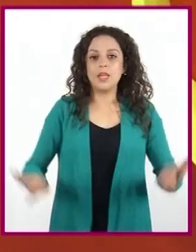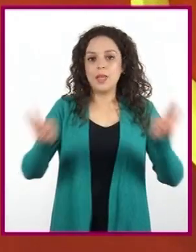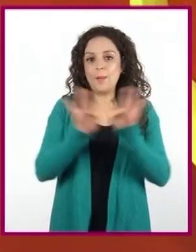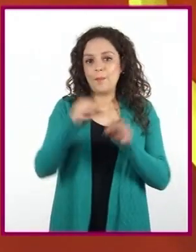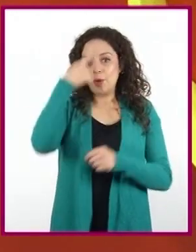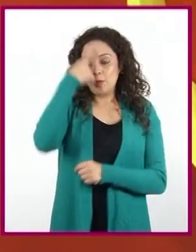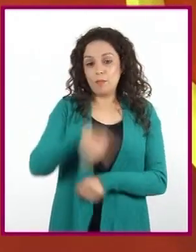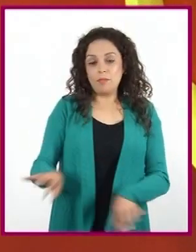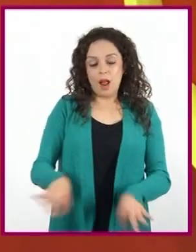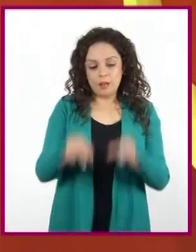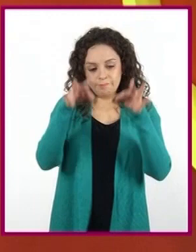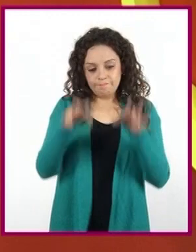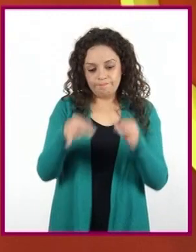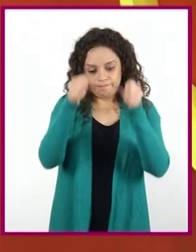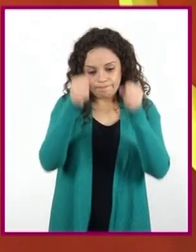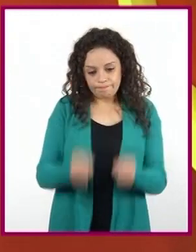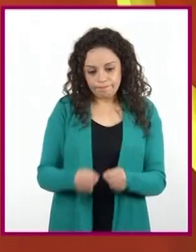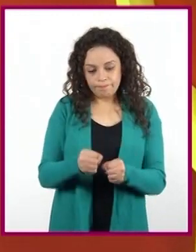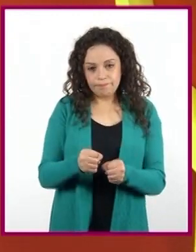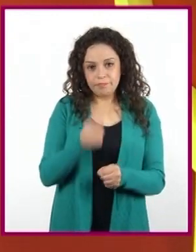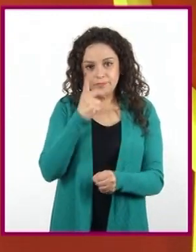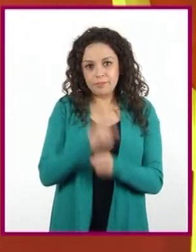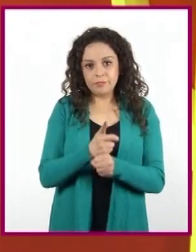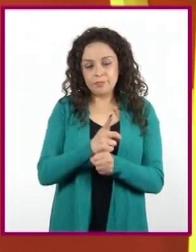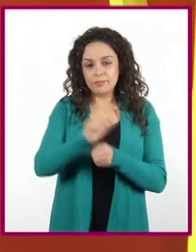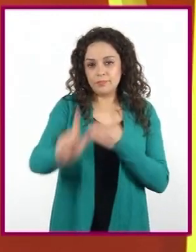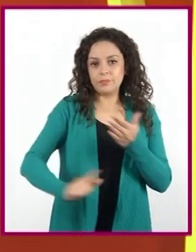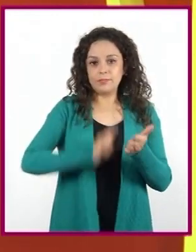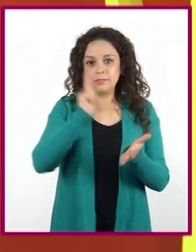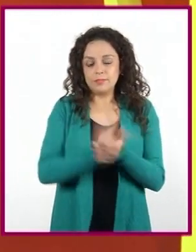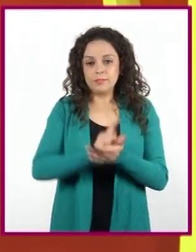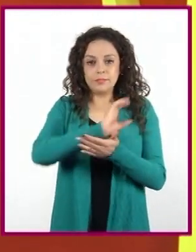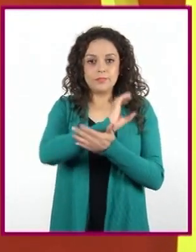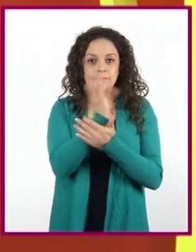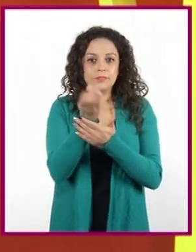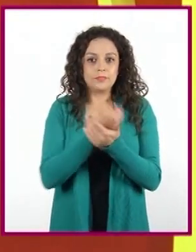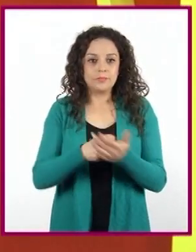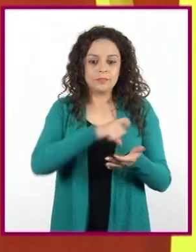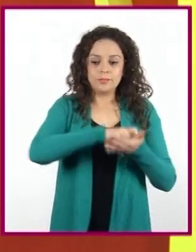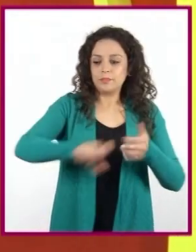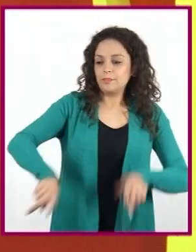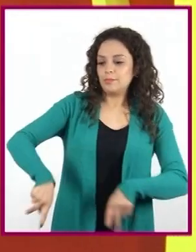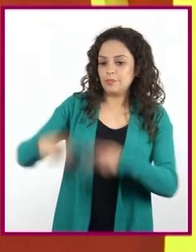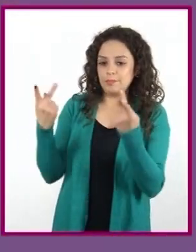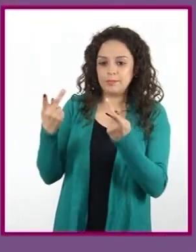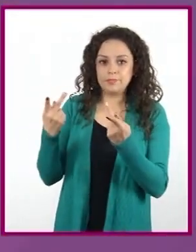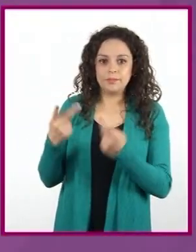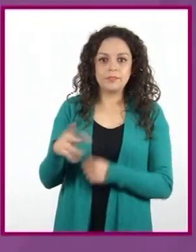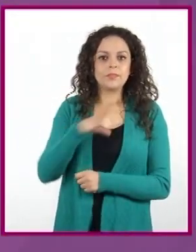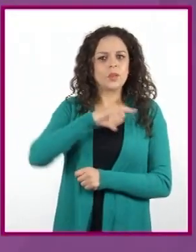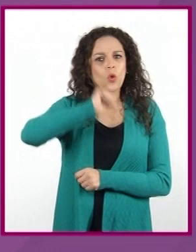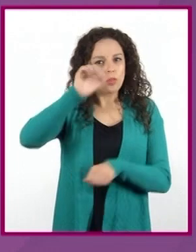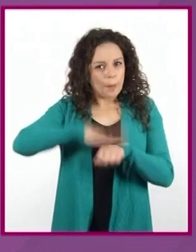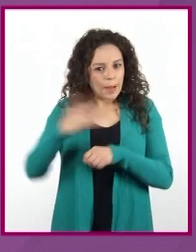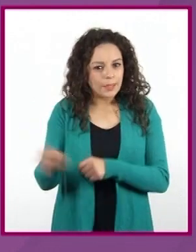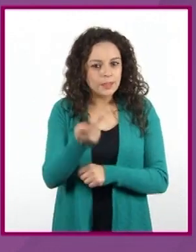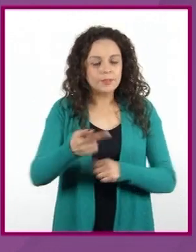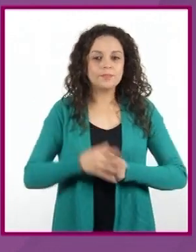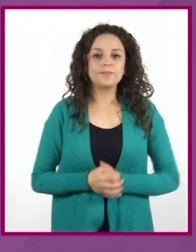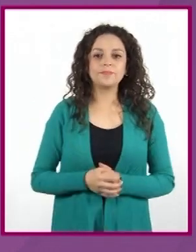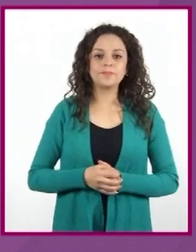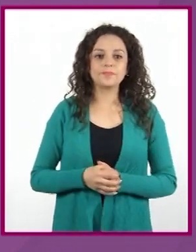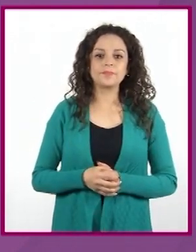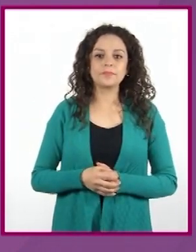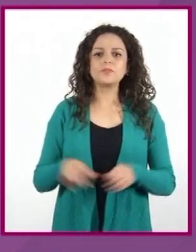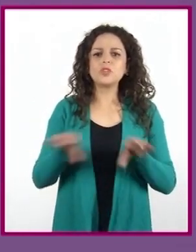certeza y legalidad a los contratos de compraventa. Tenemos otra pregunta más. ¿Cuál es la estructura de un contrato